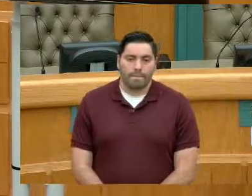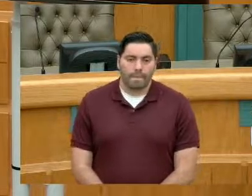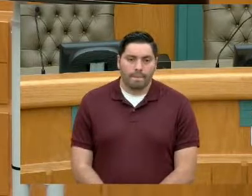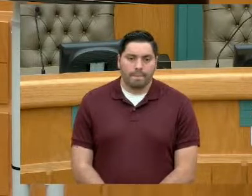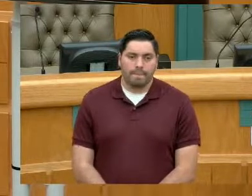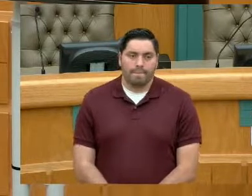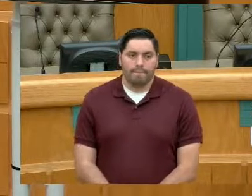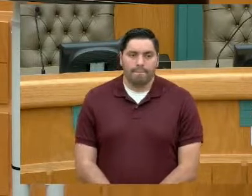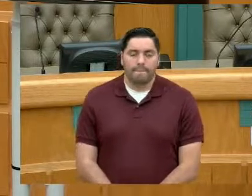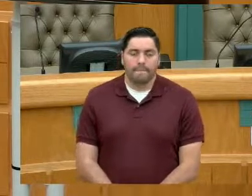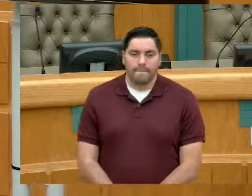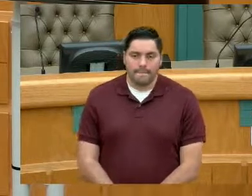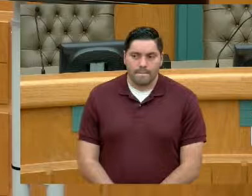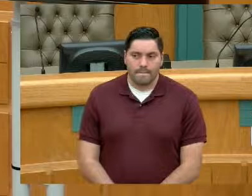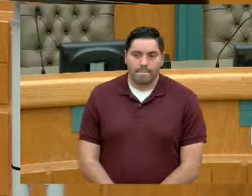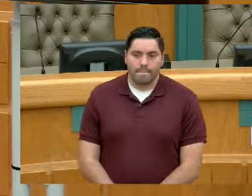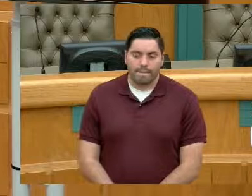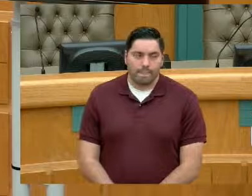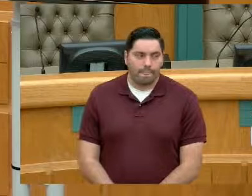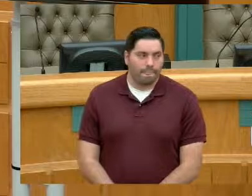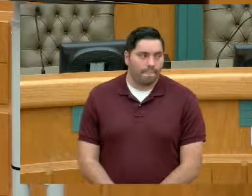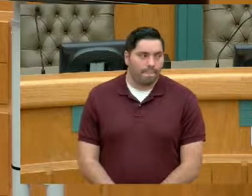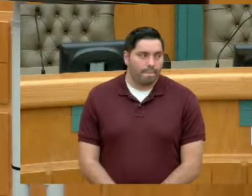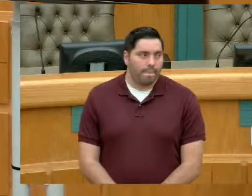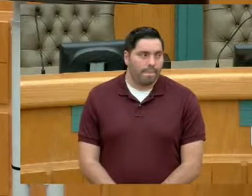Continúa manteniéndose informado y visite